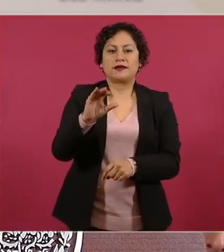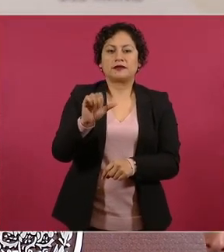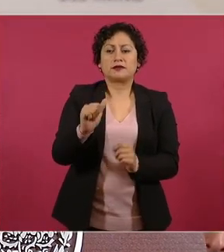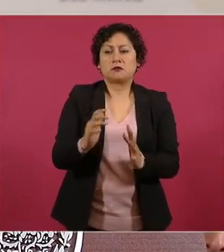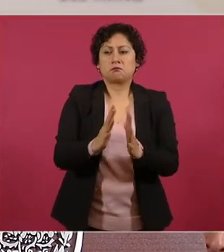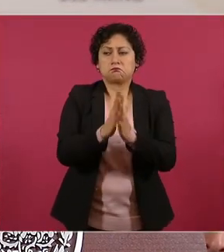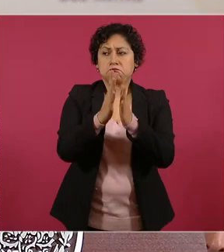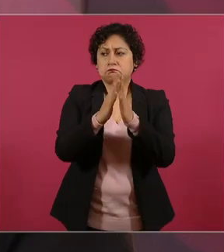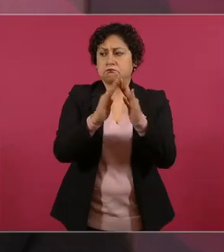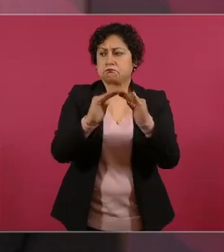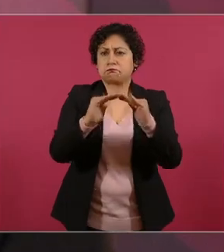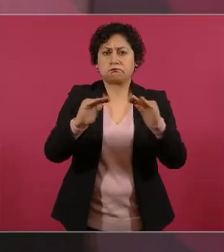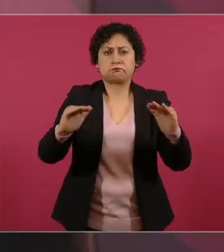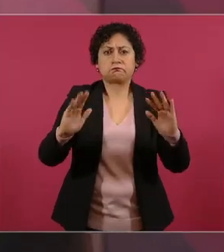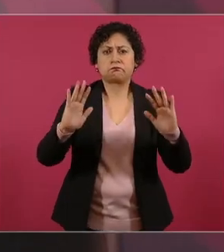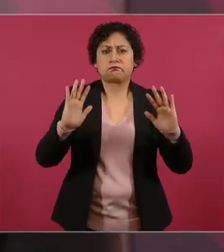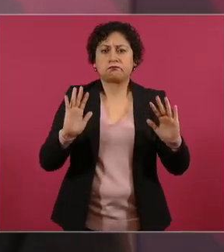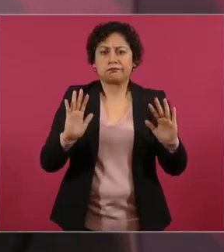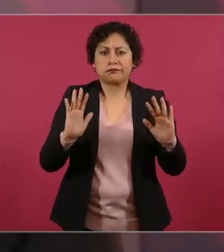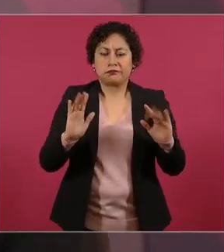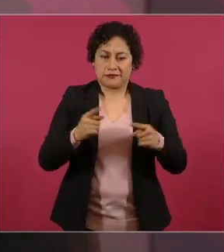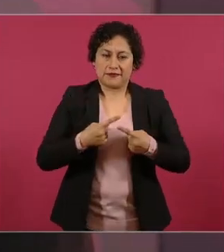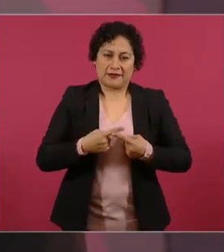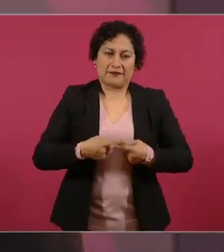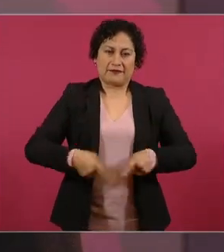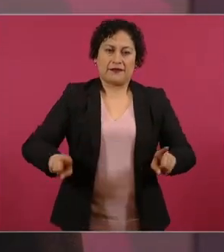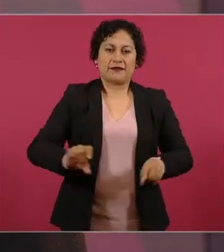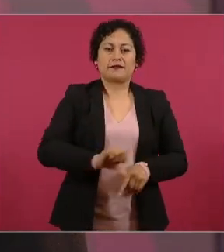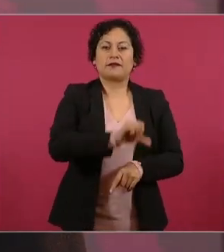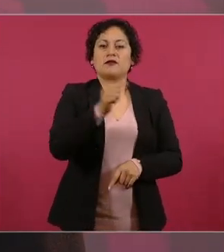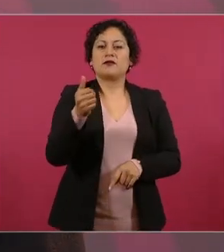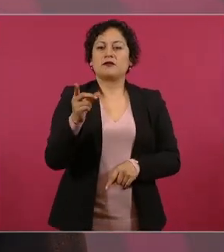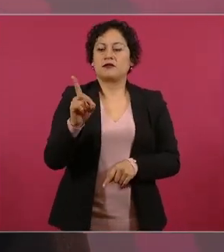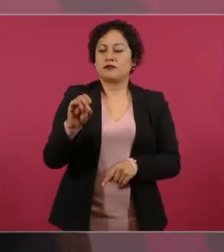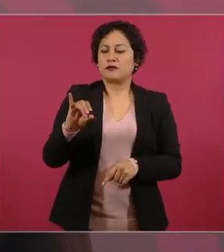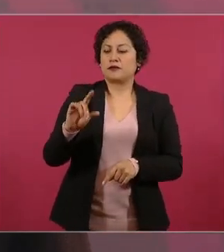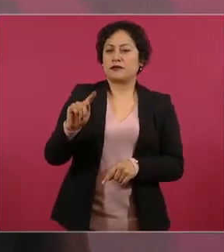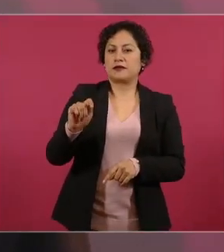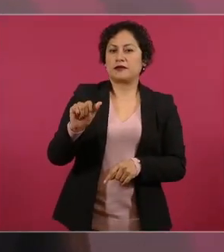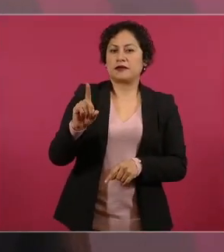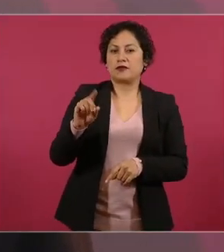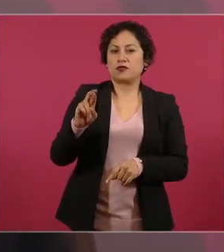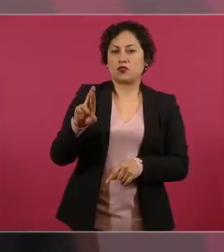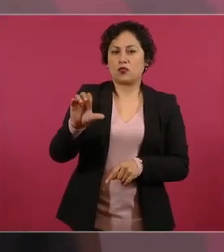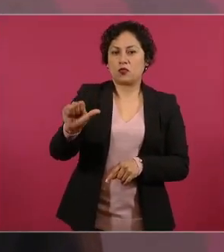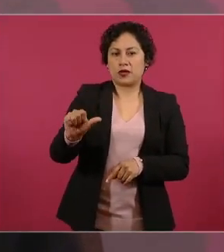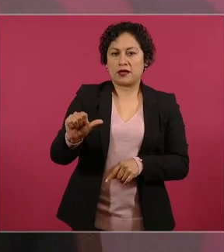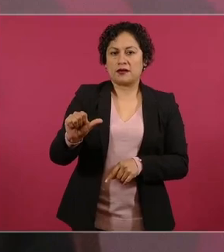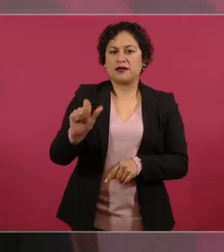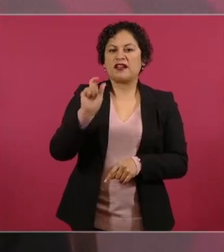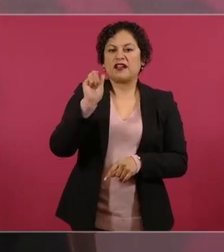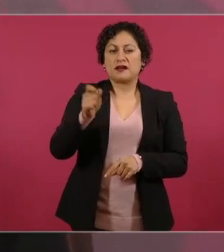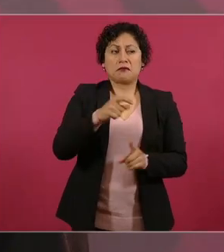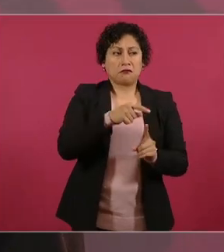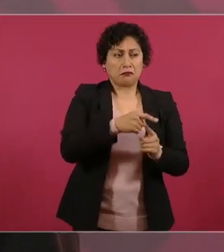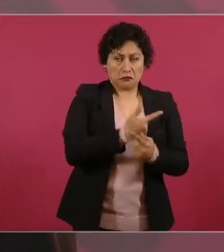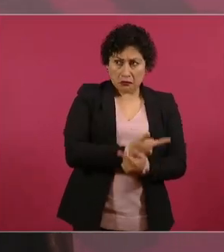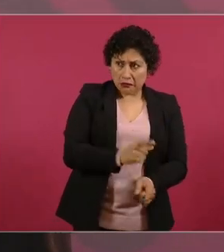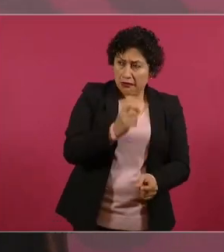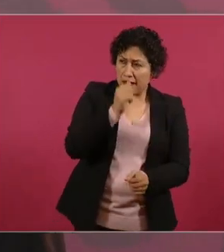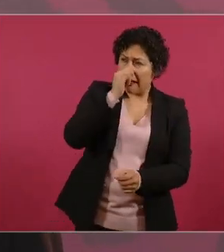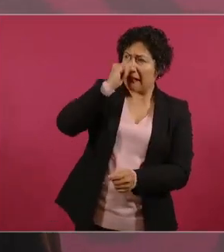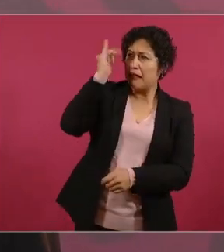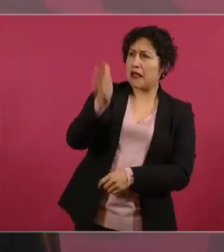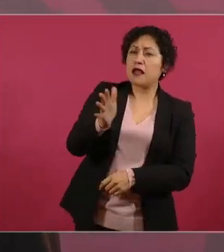O sea, en la dictadura no se puede protestar, o se protesta con los dientes apretados, pero